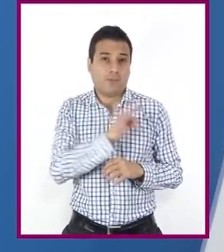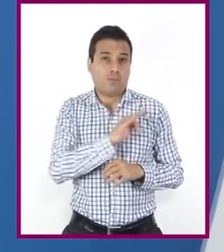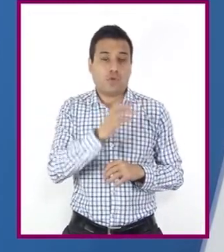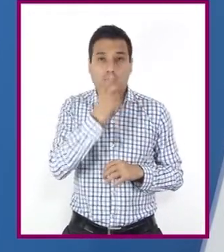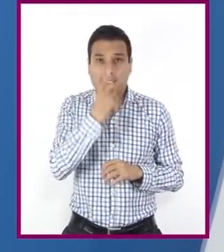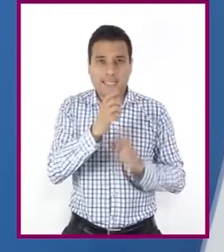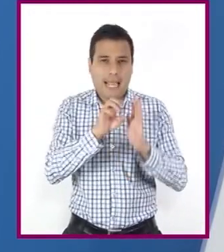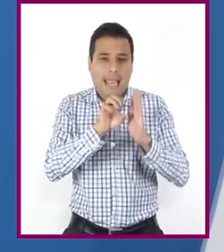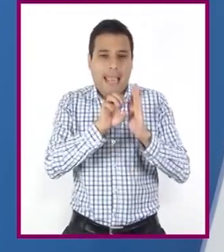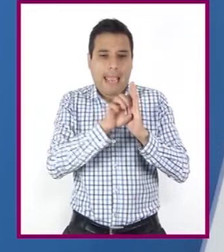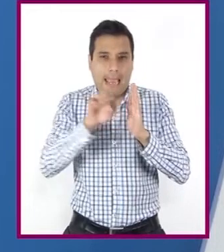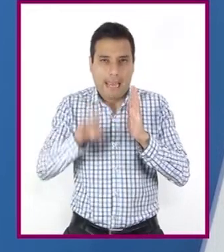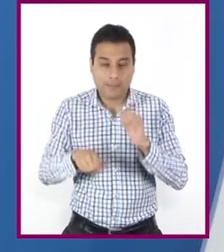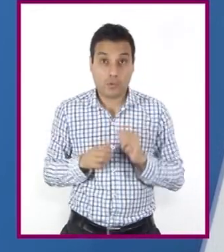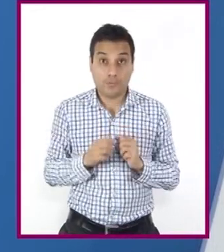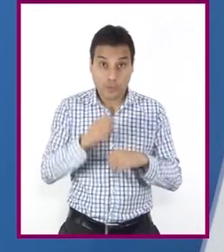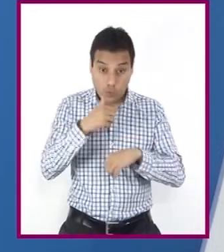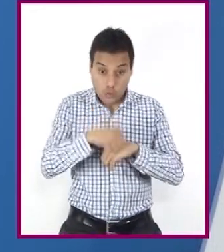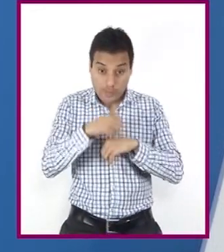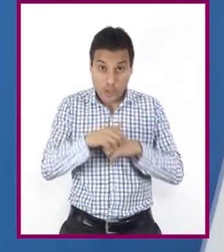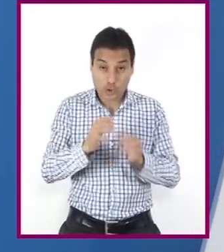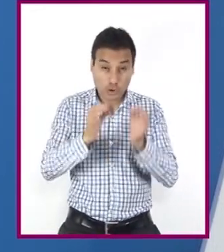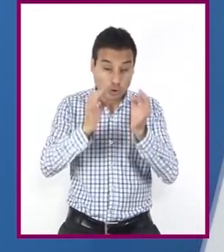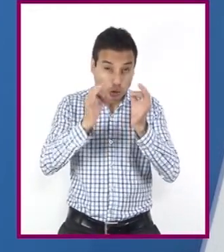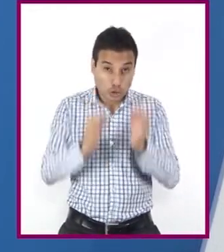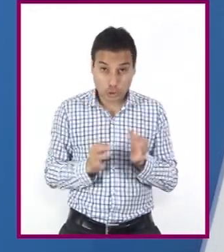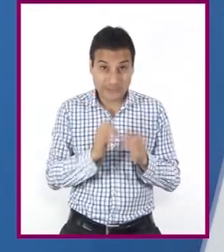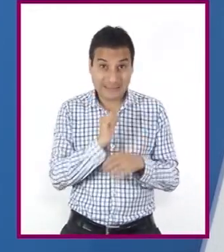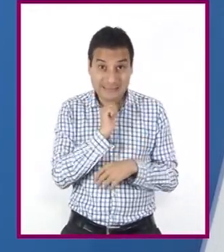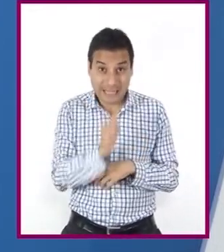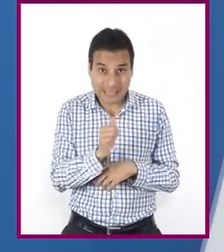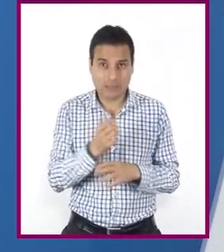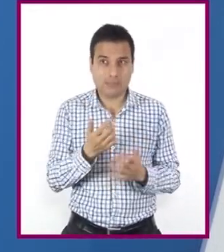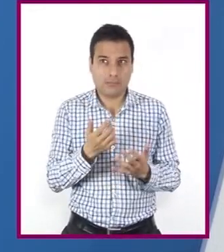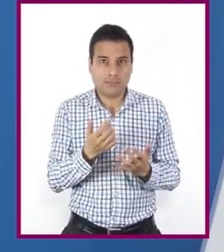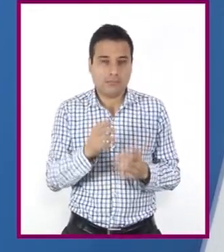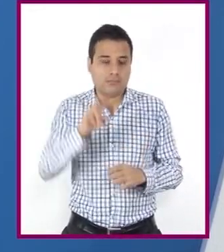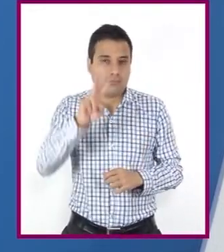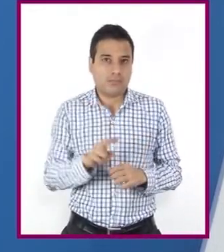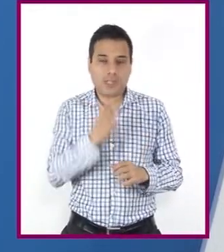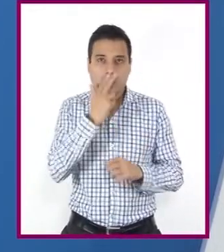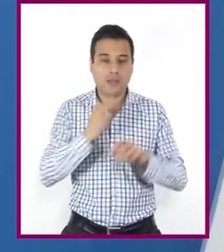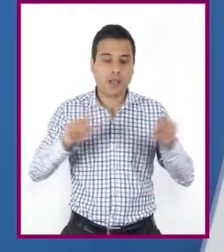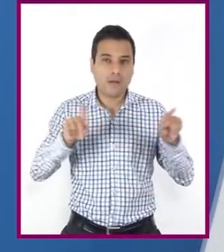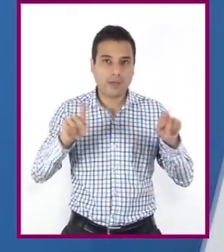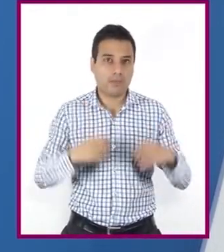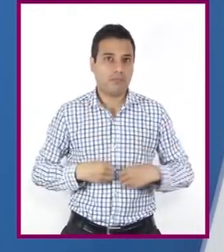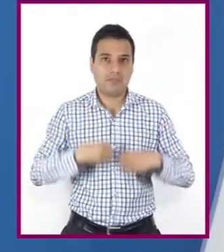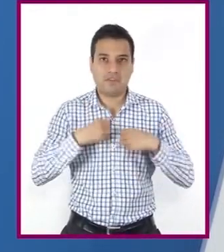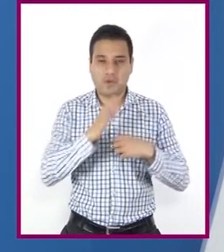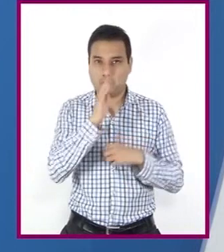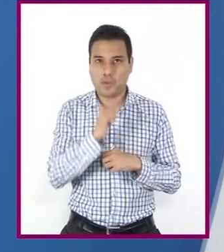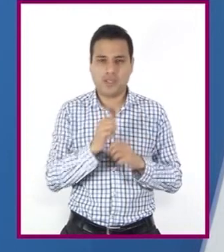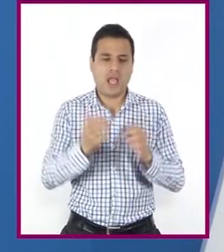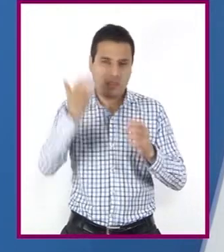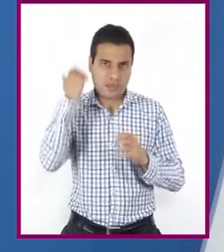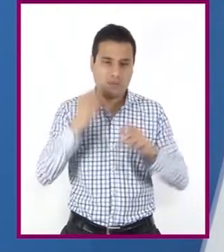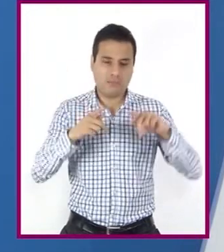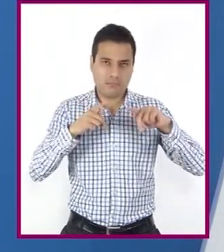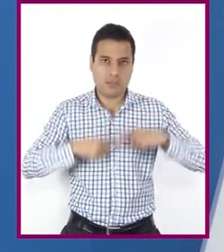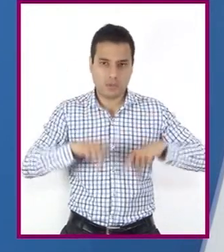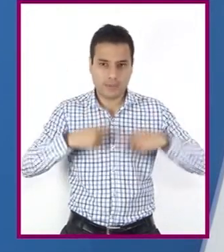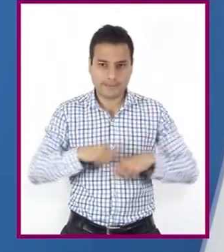que sin el tamaño adecuado, las abejas no pueden vivir en armonía con la naturaleza. Varios investigadores han realizado estudios